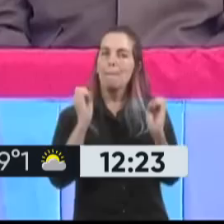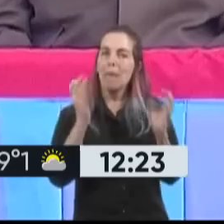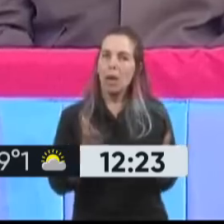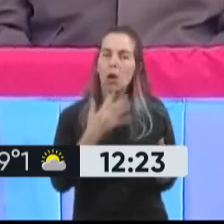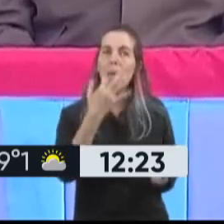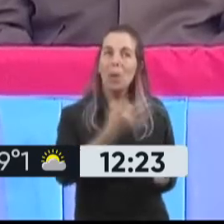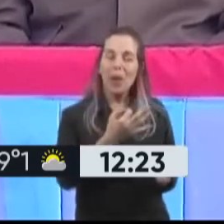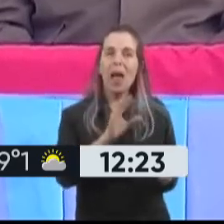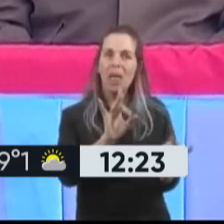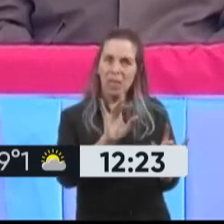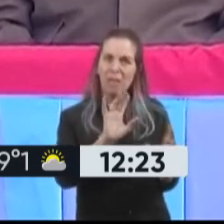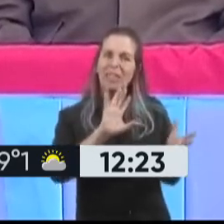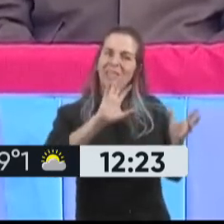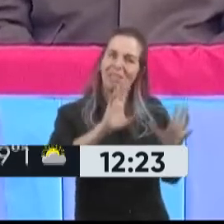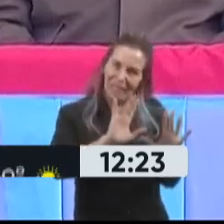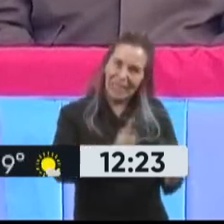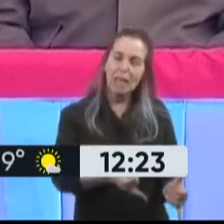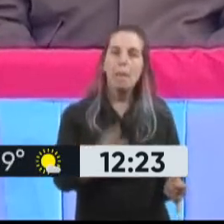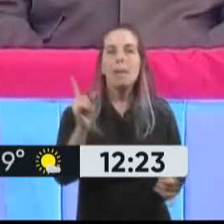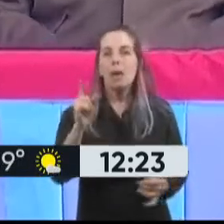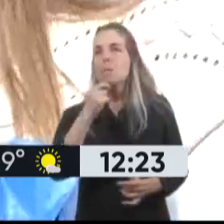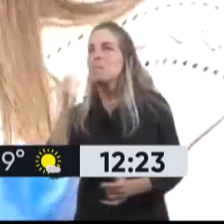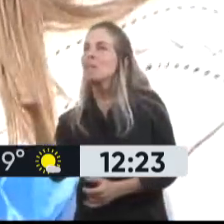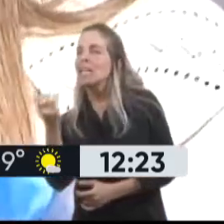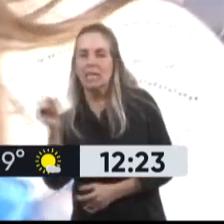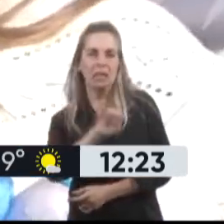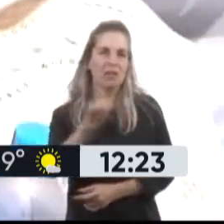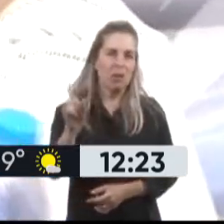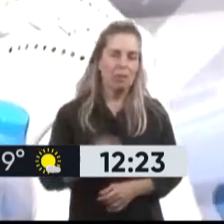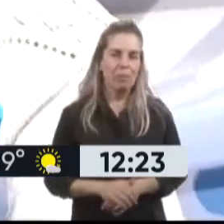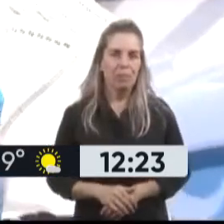verdad dura antes que una mentira confortable.